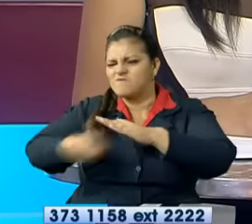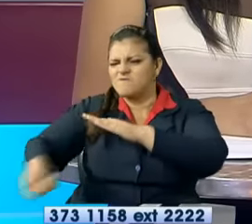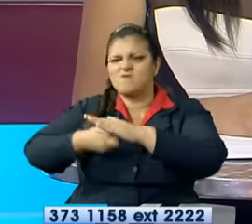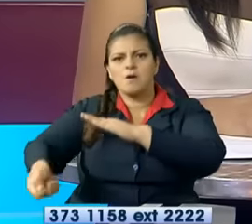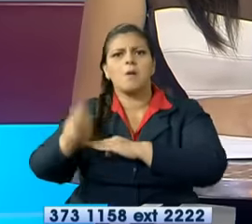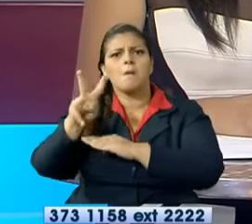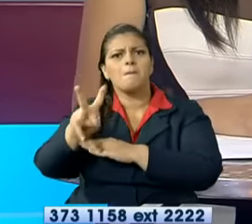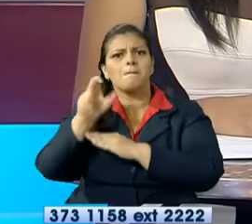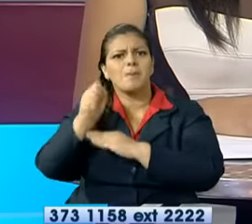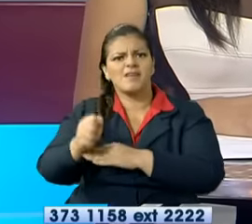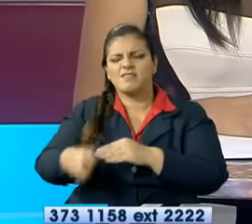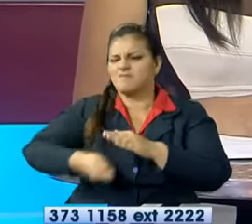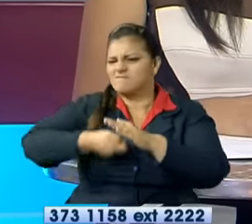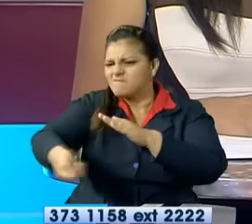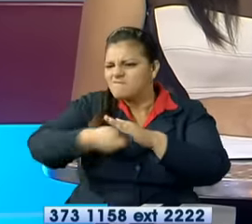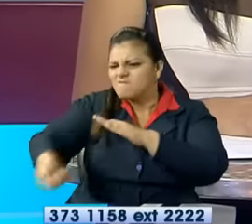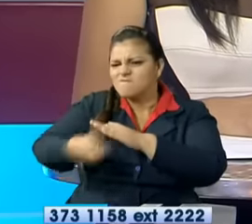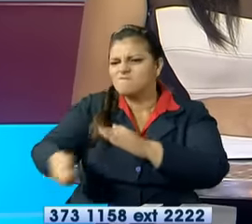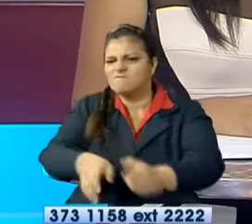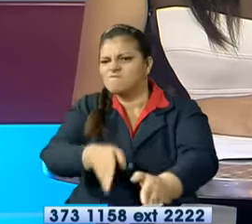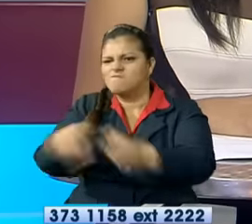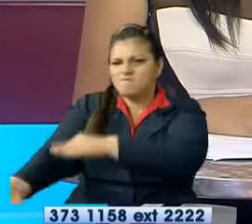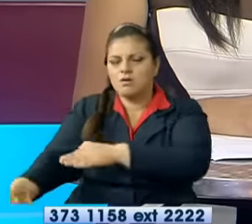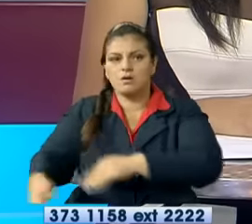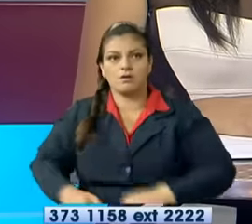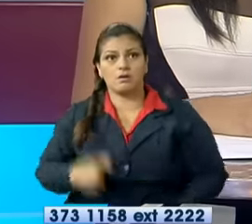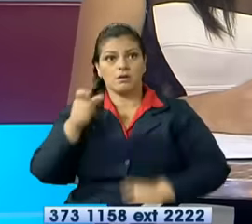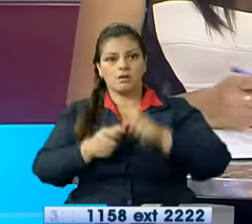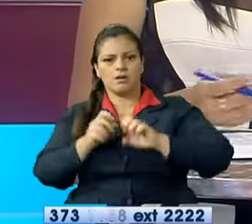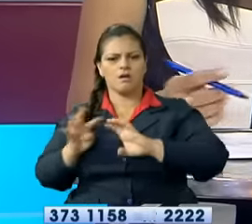de 20 puñaladas y en la puerta de su casa.